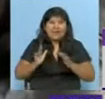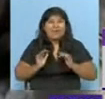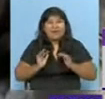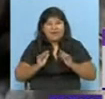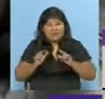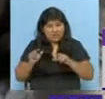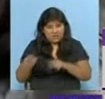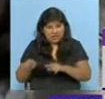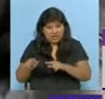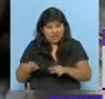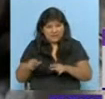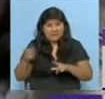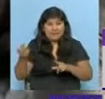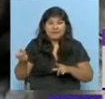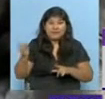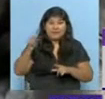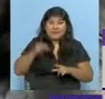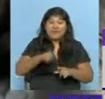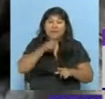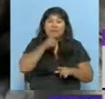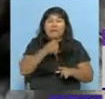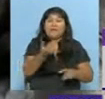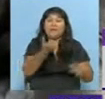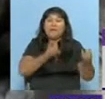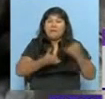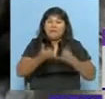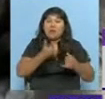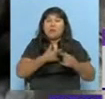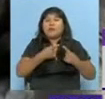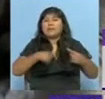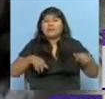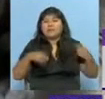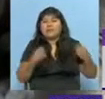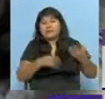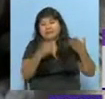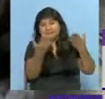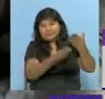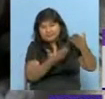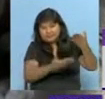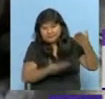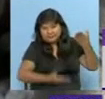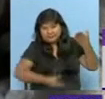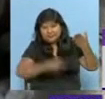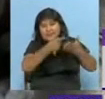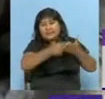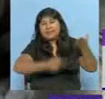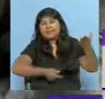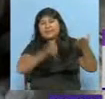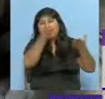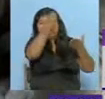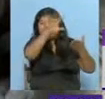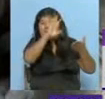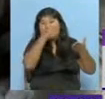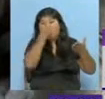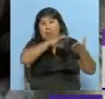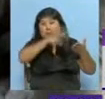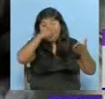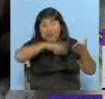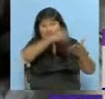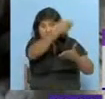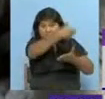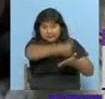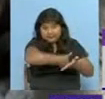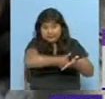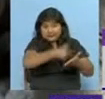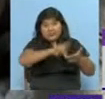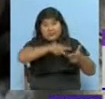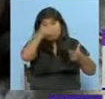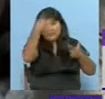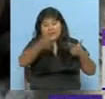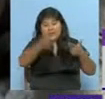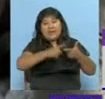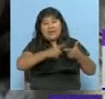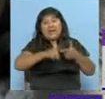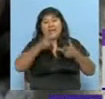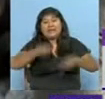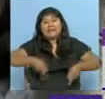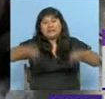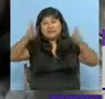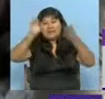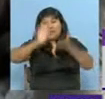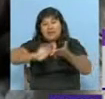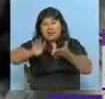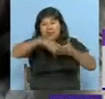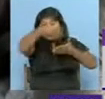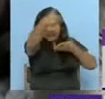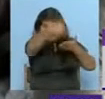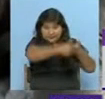contestaciones de oficios remitidos tanto al Banco Macro como al Tribunal de Cuentas, y en estos días se va a insistir a través de órdenes